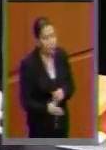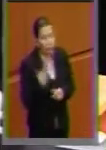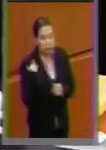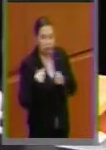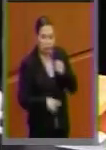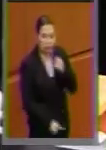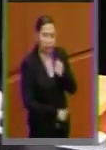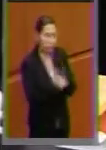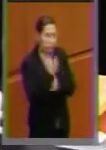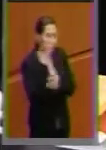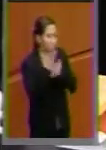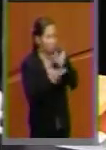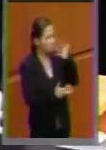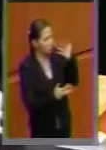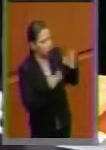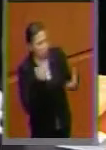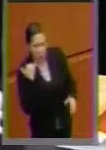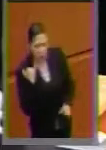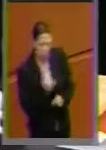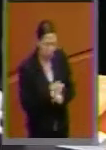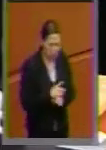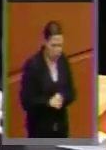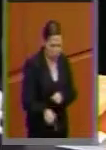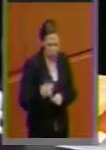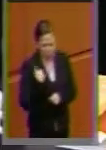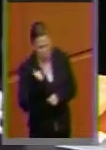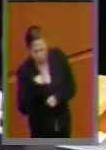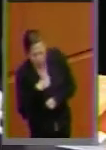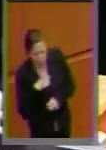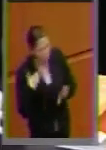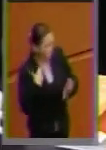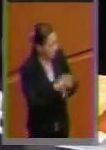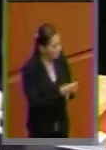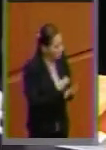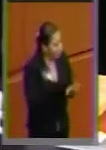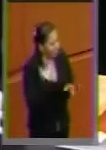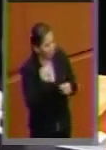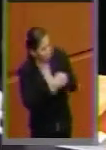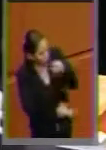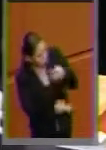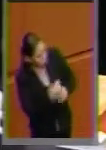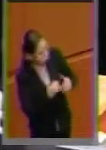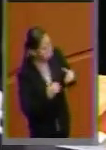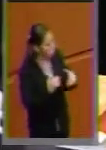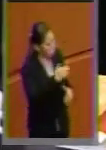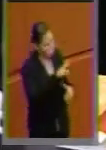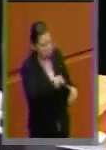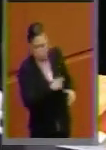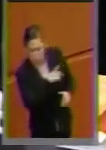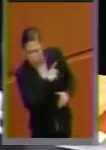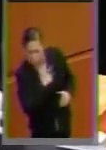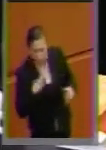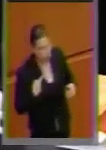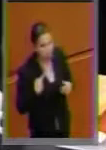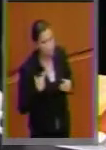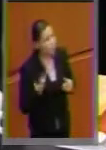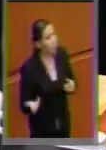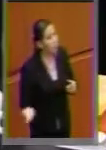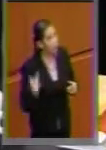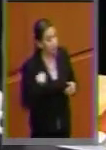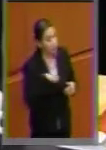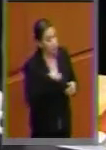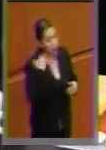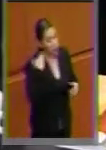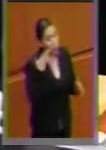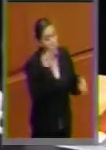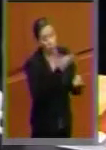escándalo como era posible que estábamos atentando contra la esfera del poder judicial eso no puede hacer estábamos